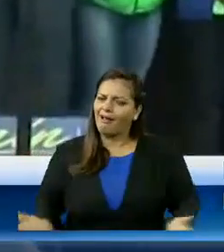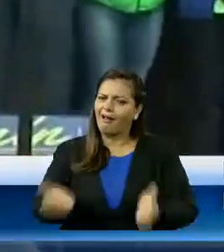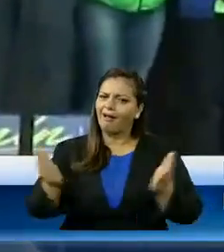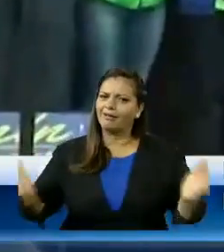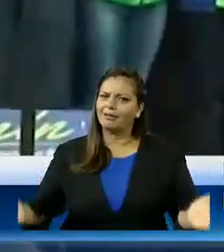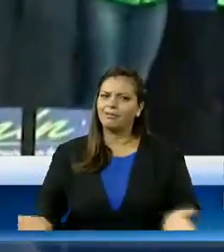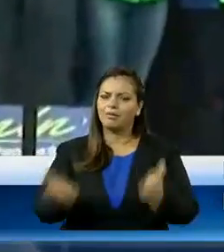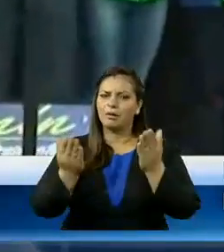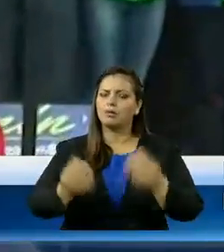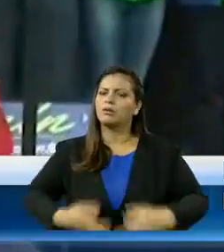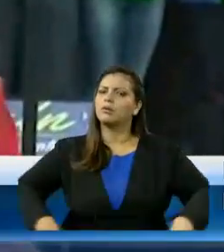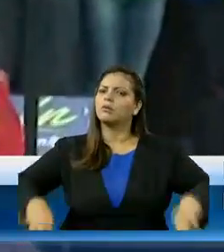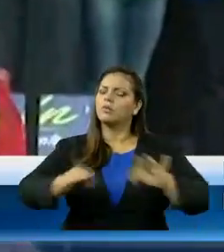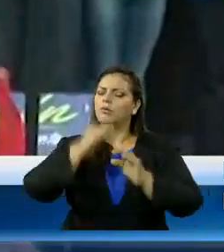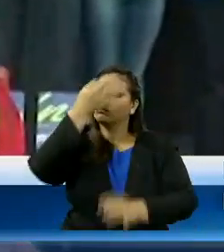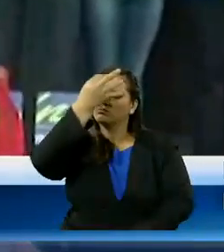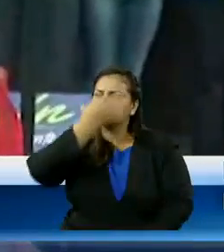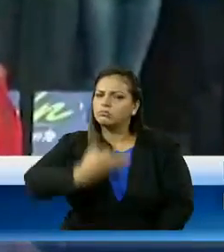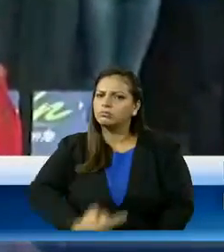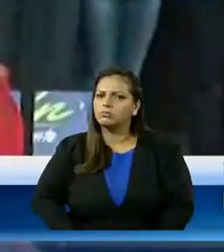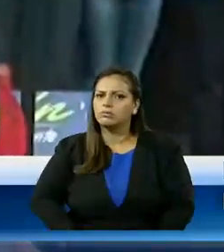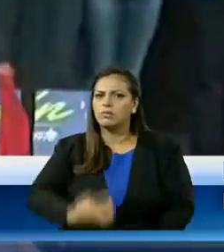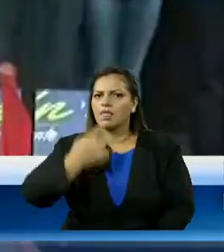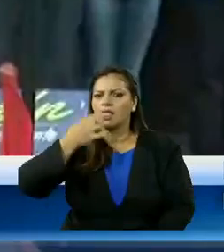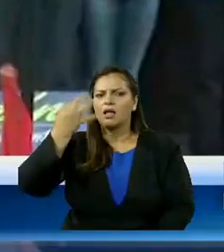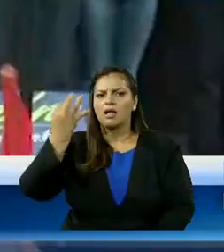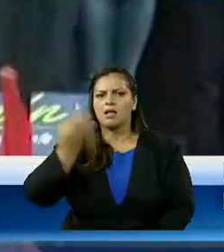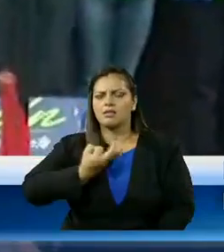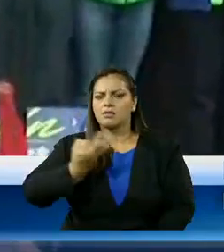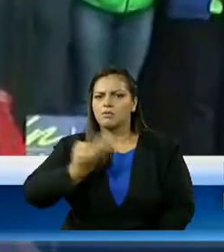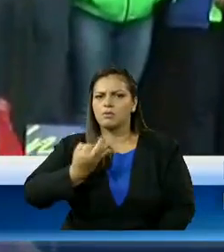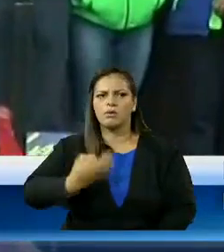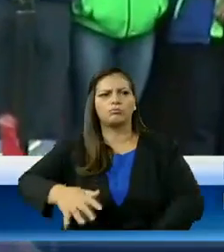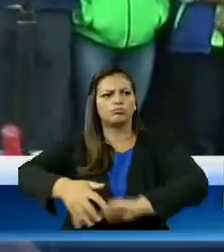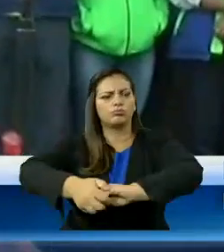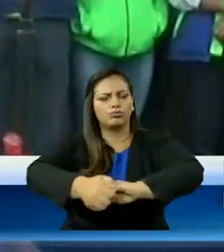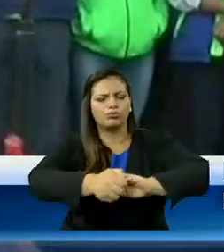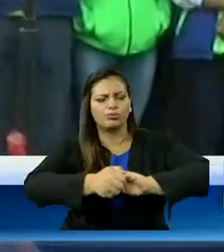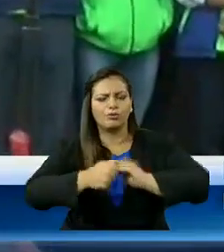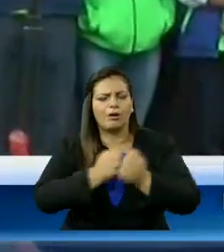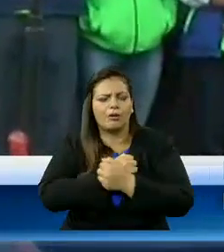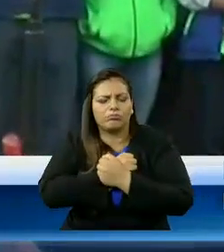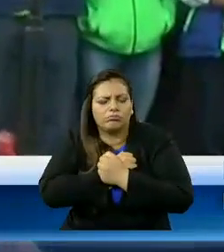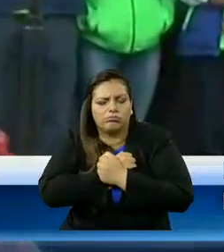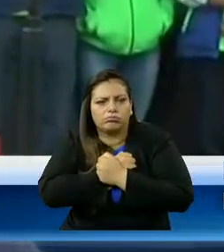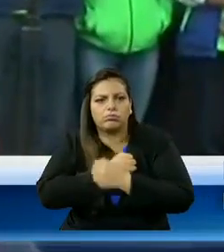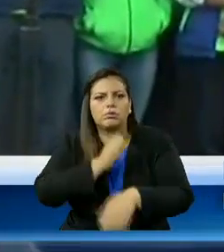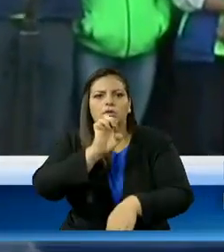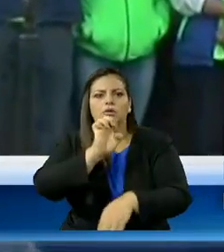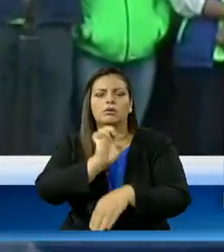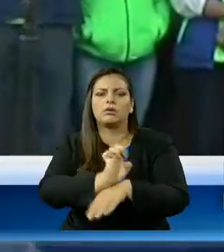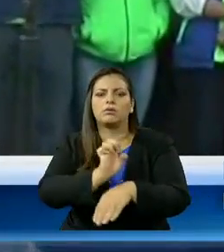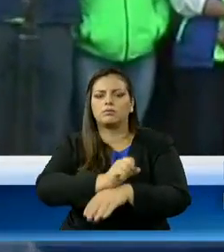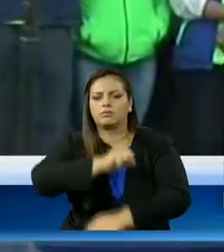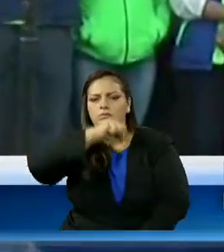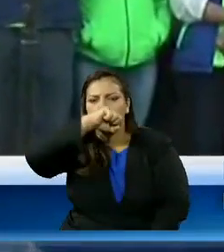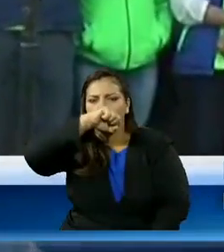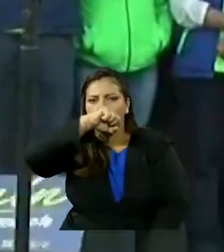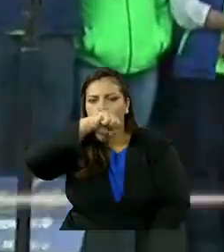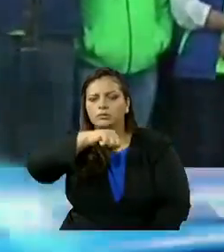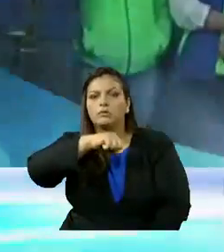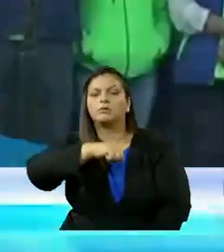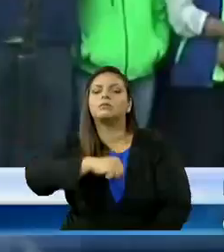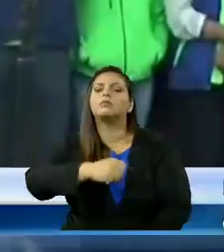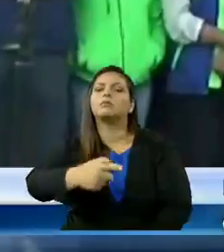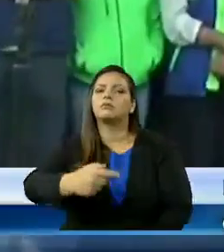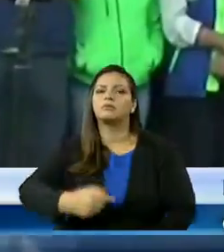transparencia la verdad la solidaridad el amor a la paz y la lealtad con el suelo en